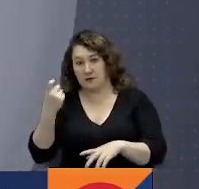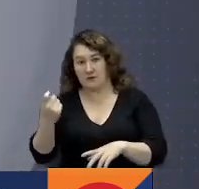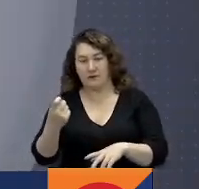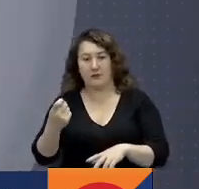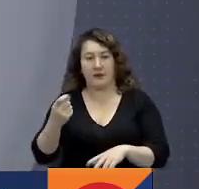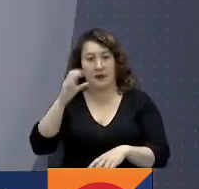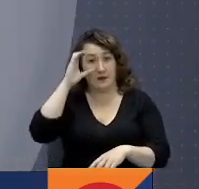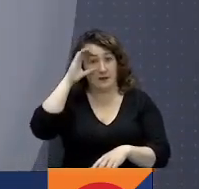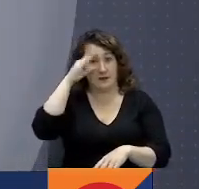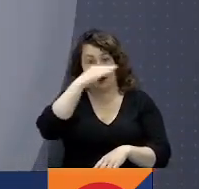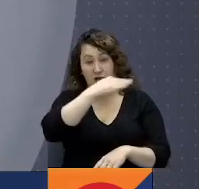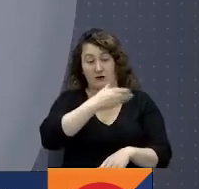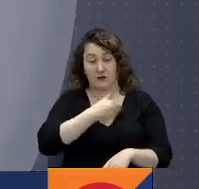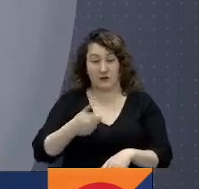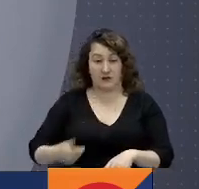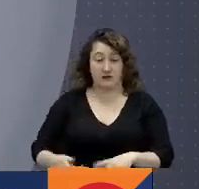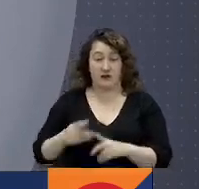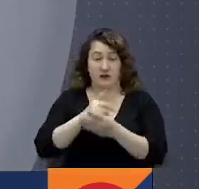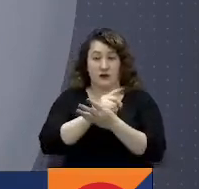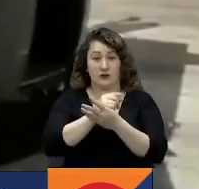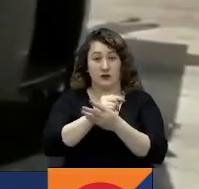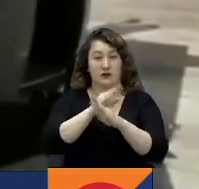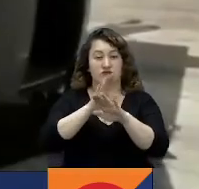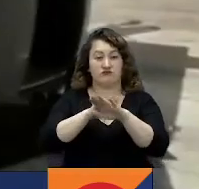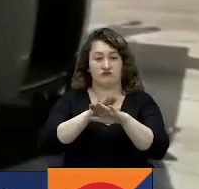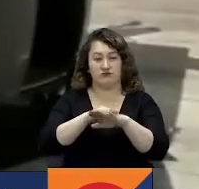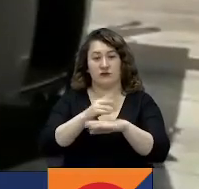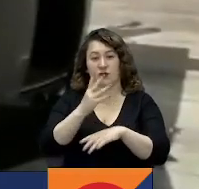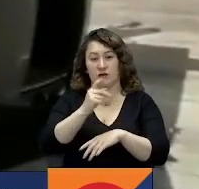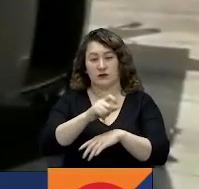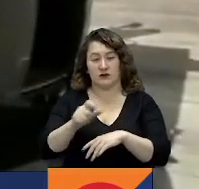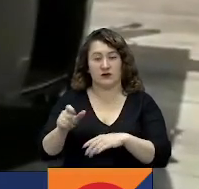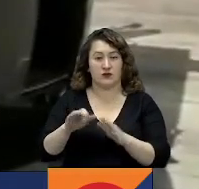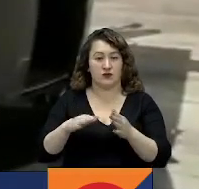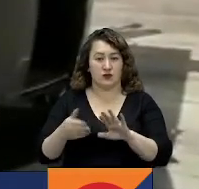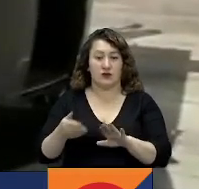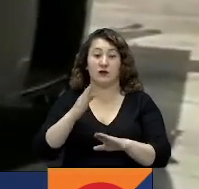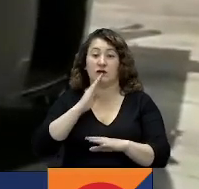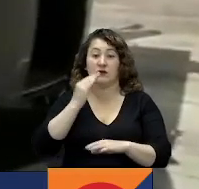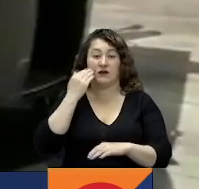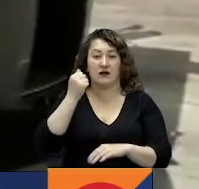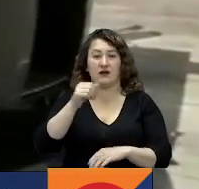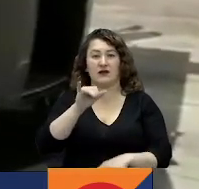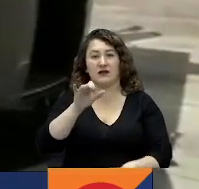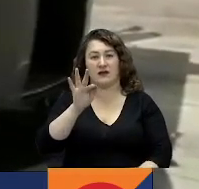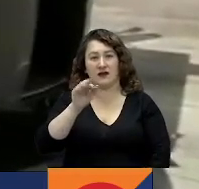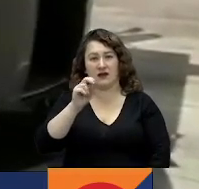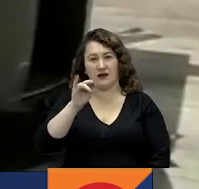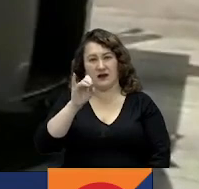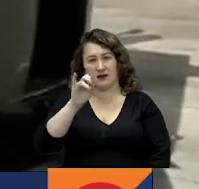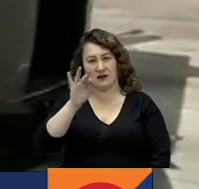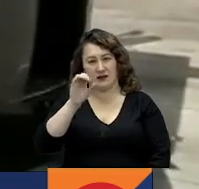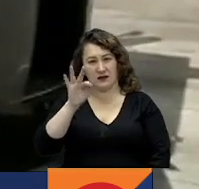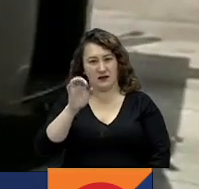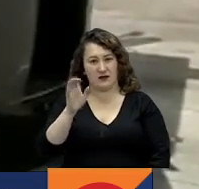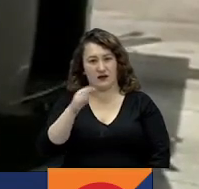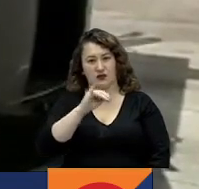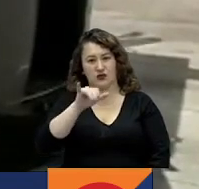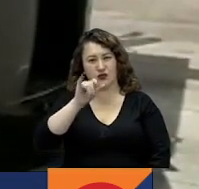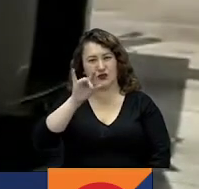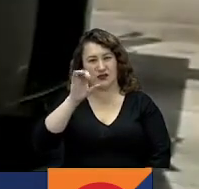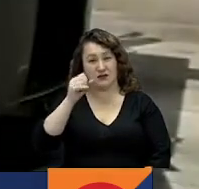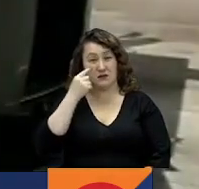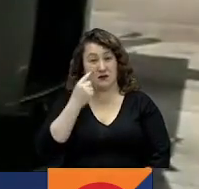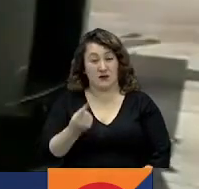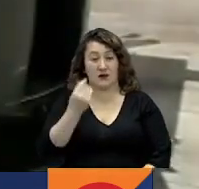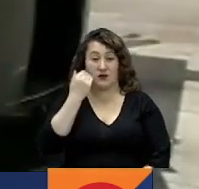Gustavo Petro, a través de su cuenta en Twitter, confirmó el deceso de 4 uniformados, entre ellos la teniente Juliet García, la primera mujer militar en realizar